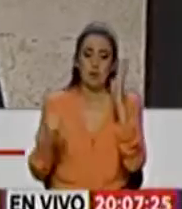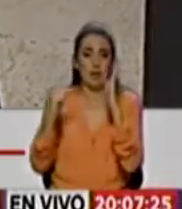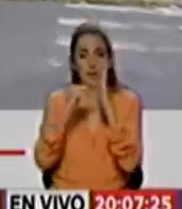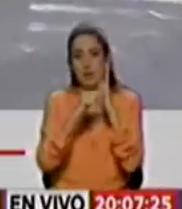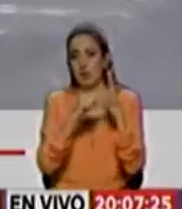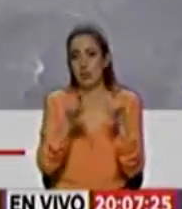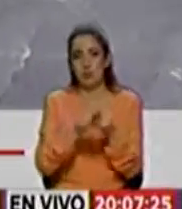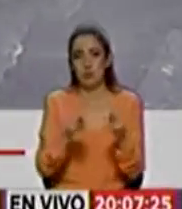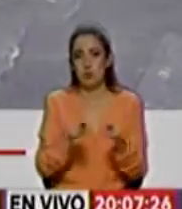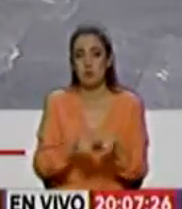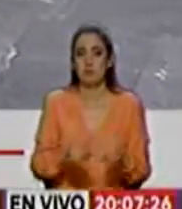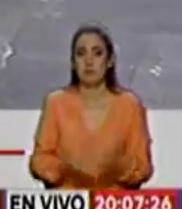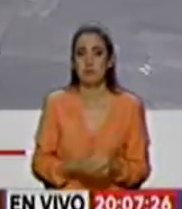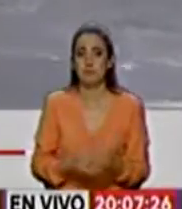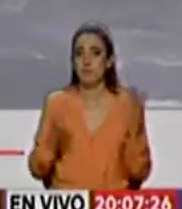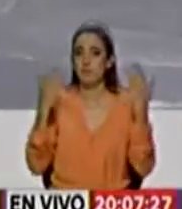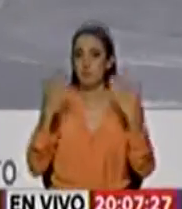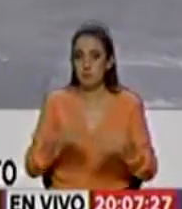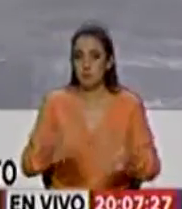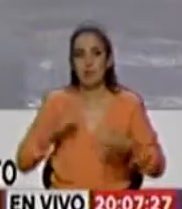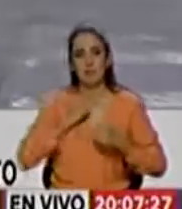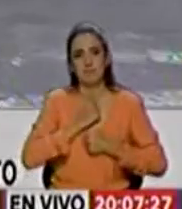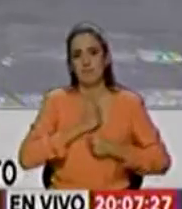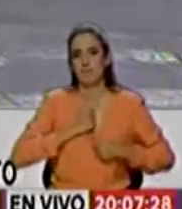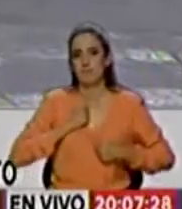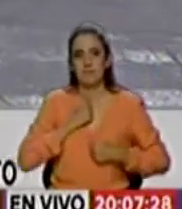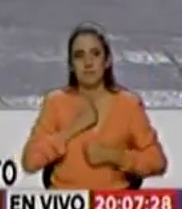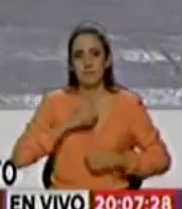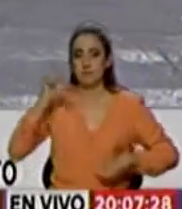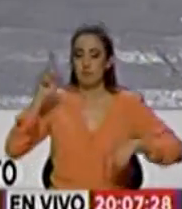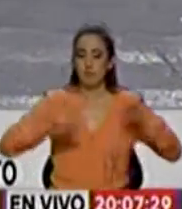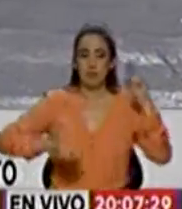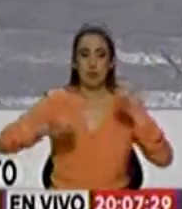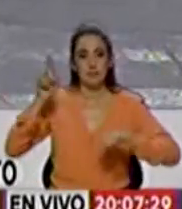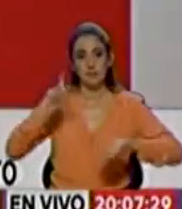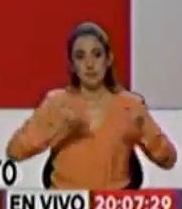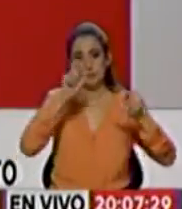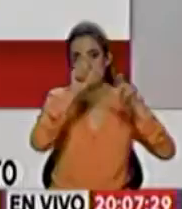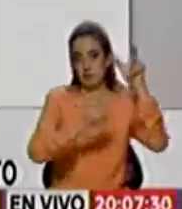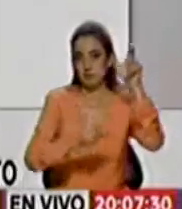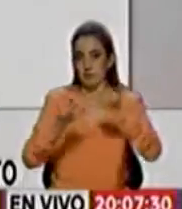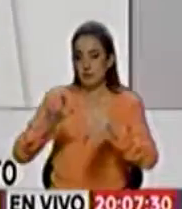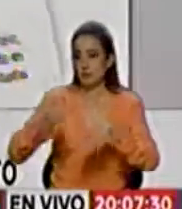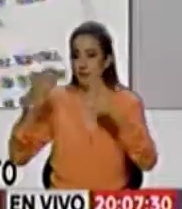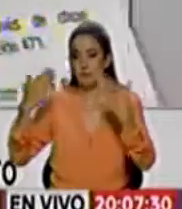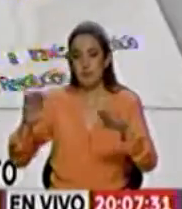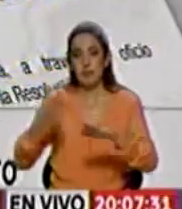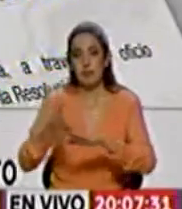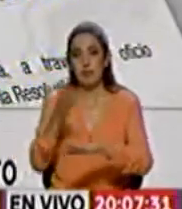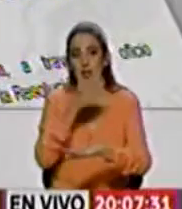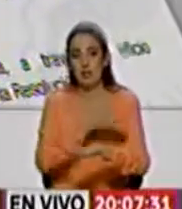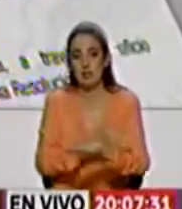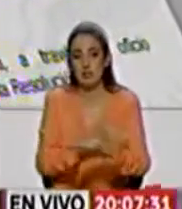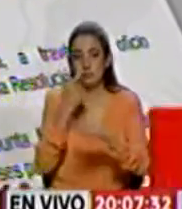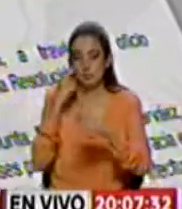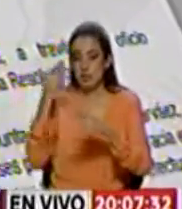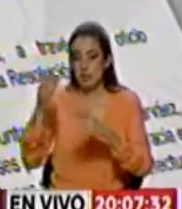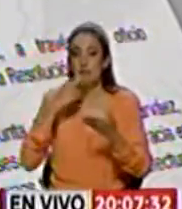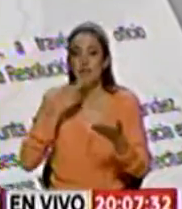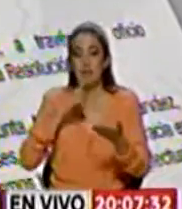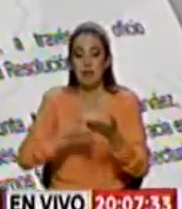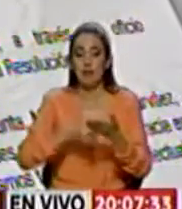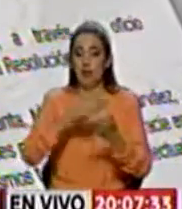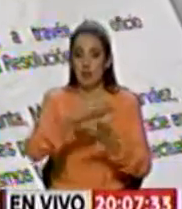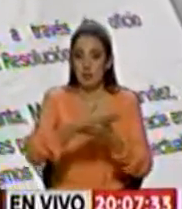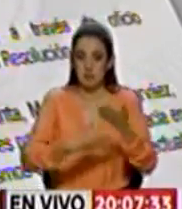demasiado alto. Aún así hay insatisfacción, ya que varios usuarios consideran que el daño ya está hecho, y aunque en el comunicado oficial